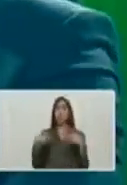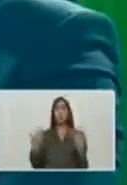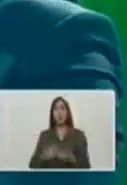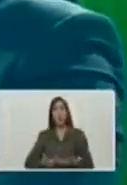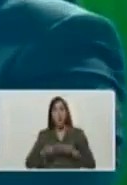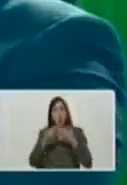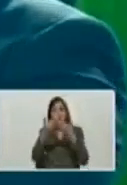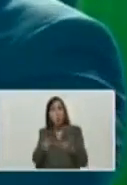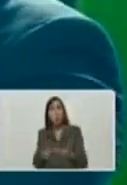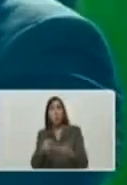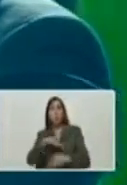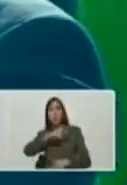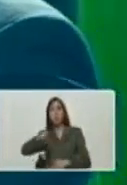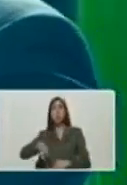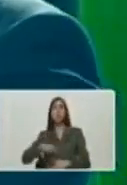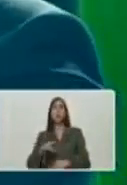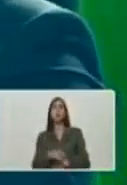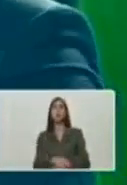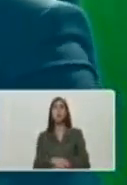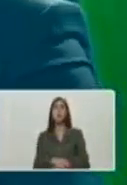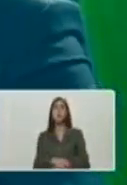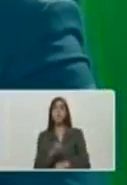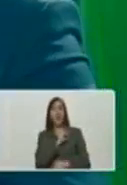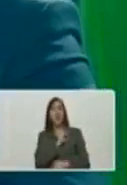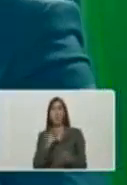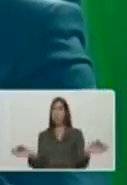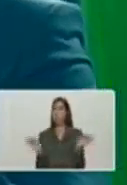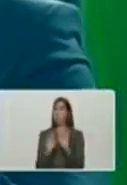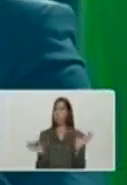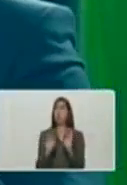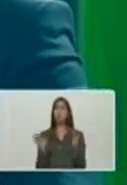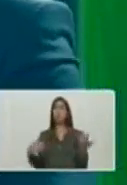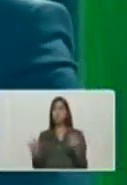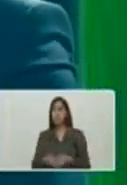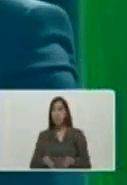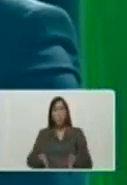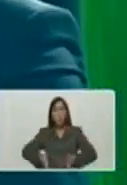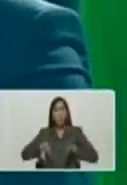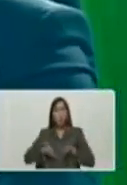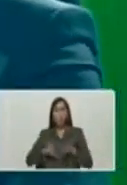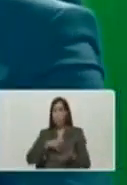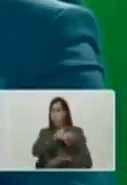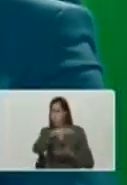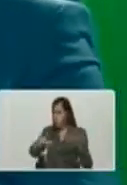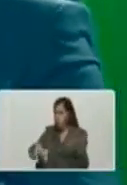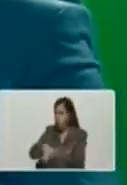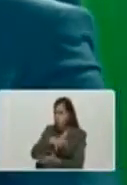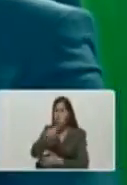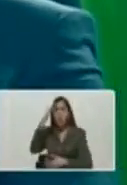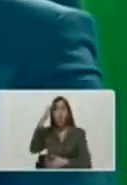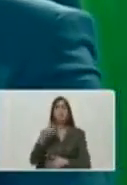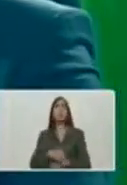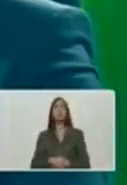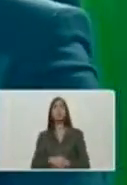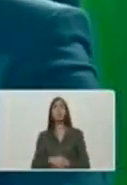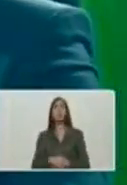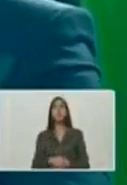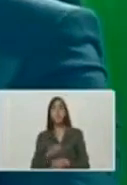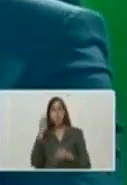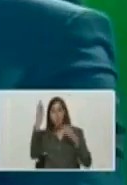que nosotros al venezolano no le tiene miedo a nada. Y podemos lograr ante las adversidades sacar grandes